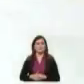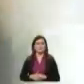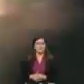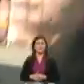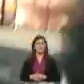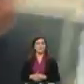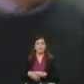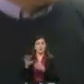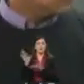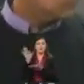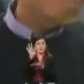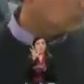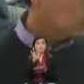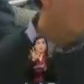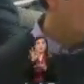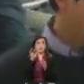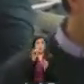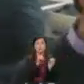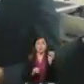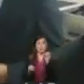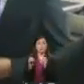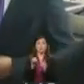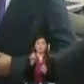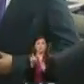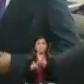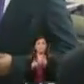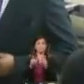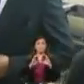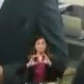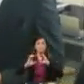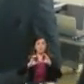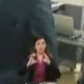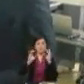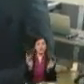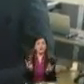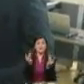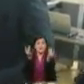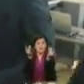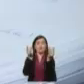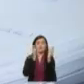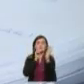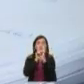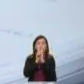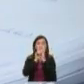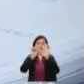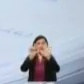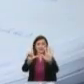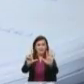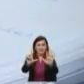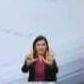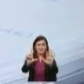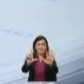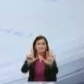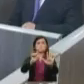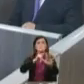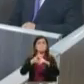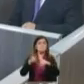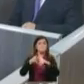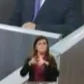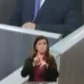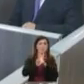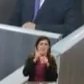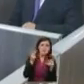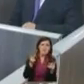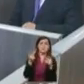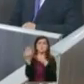Los representantes del denominado Observatorio Ciudadano para una Comunicación de Calidad denunciaron a 7 medios de comunicación porque,